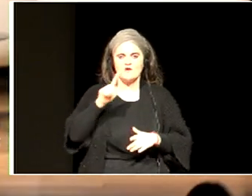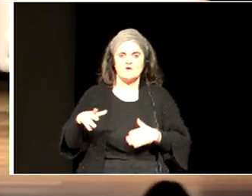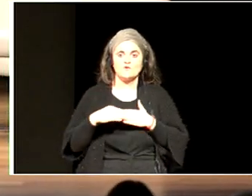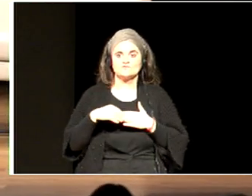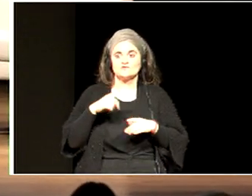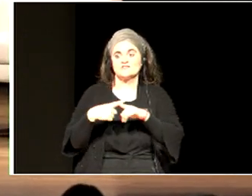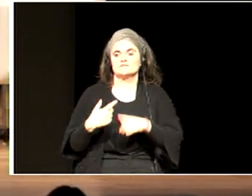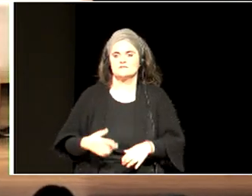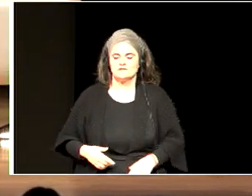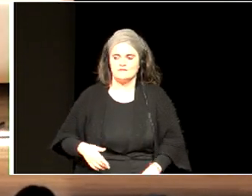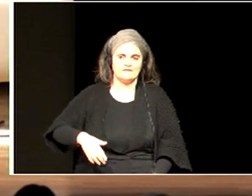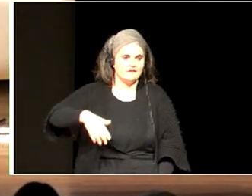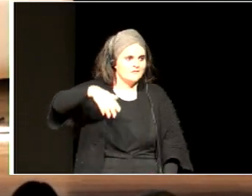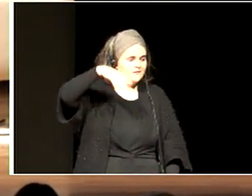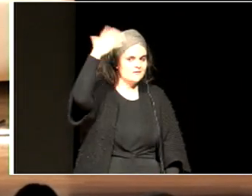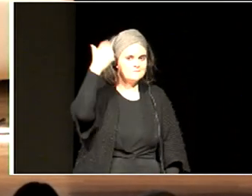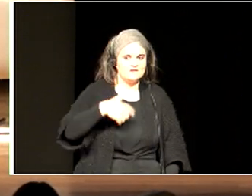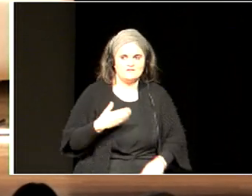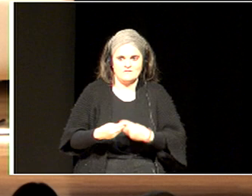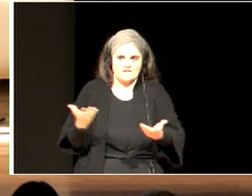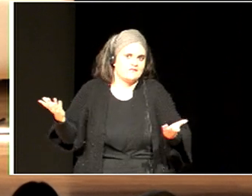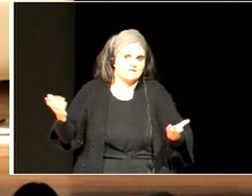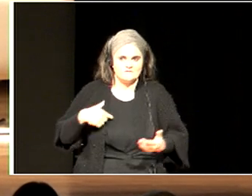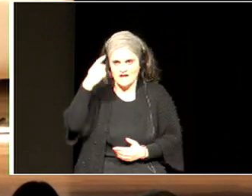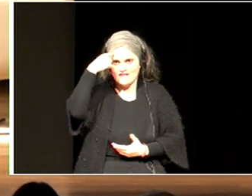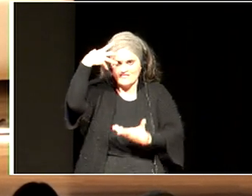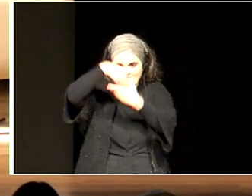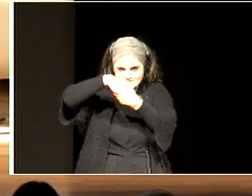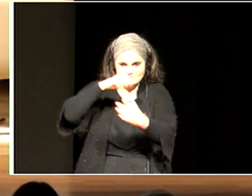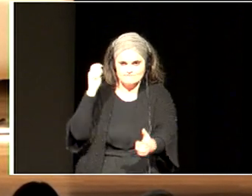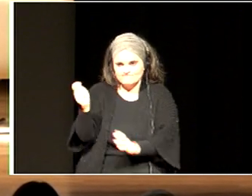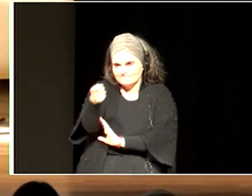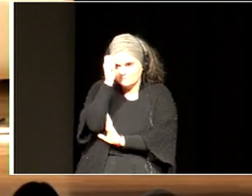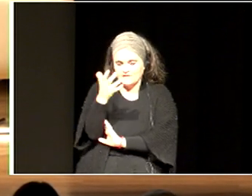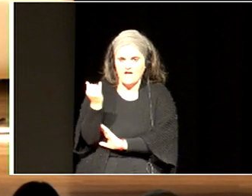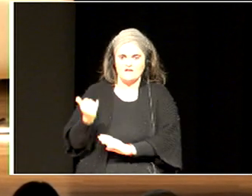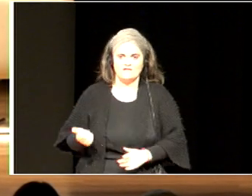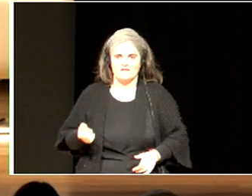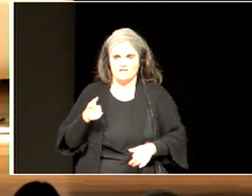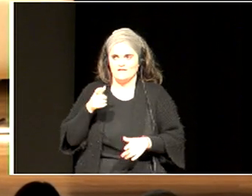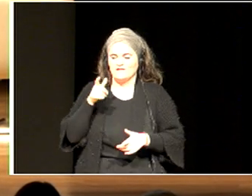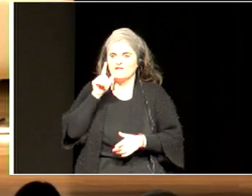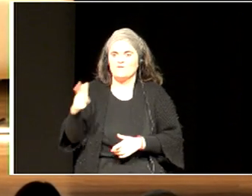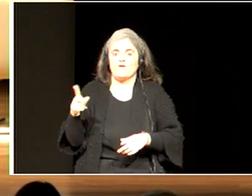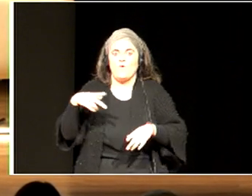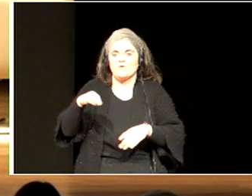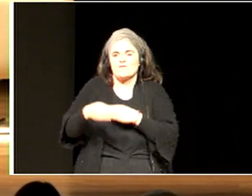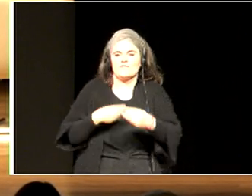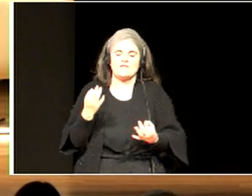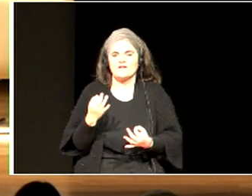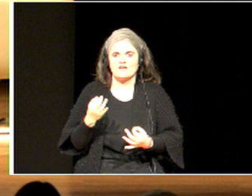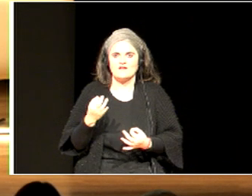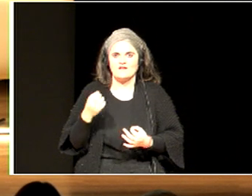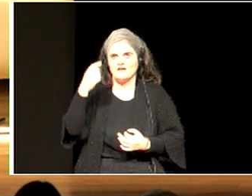que no vais a hacer hombre que no lo va a hacer si lo tienes en la cabeza si el lenguaje lo único que hace es precisamente poner